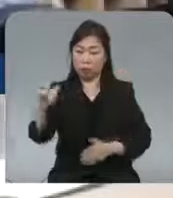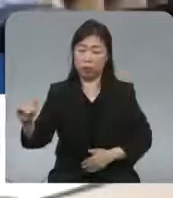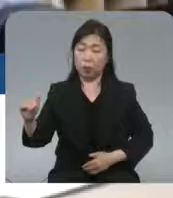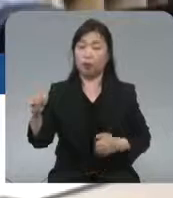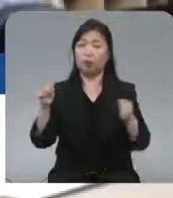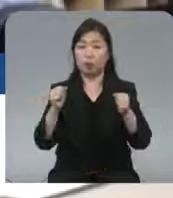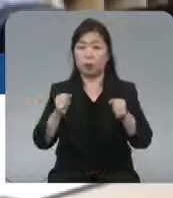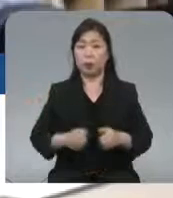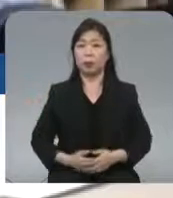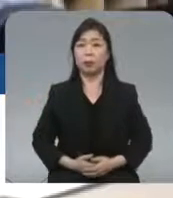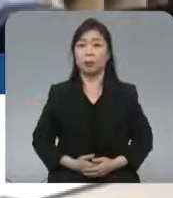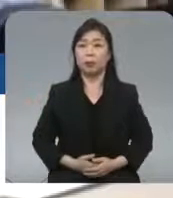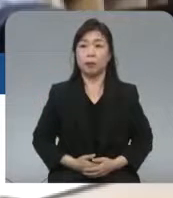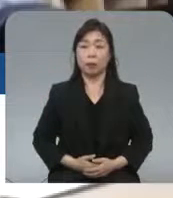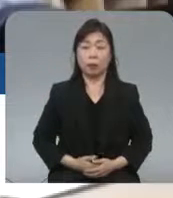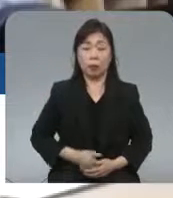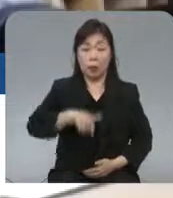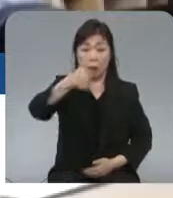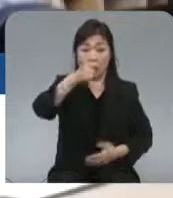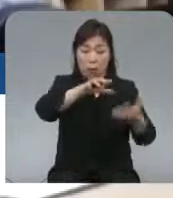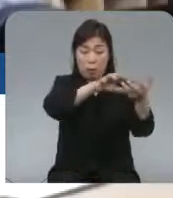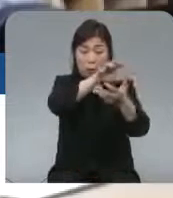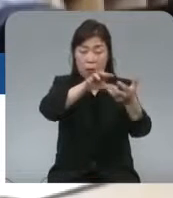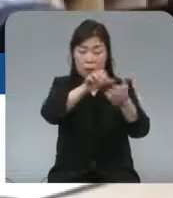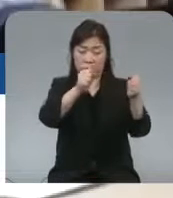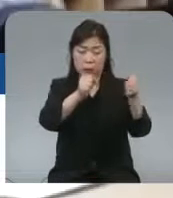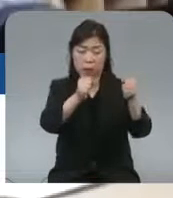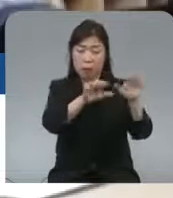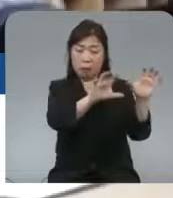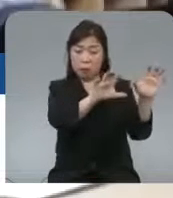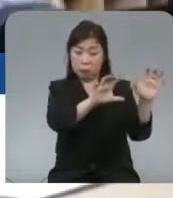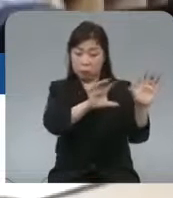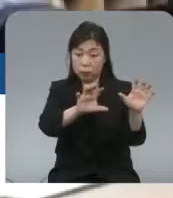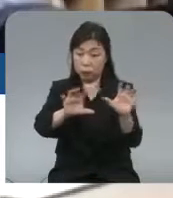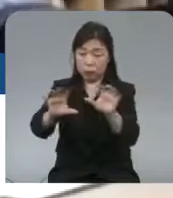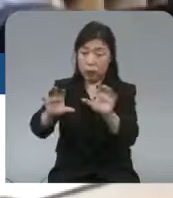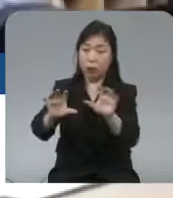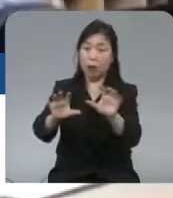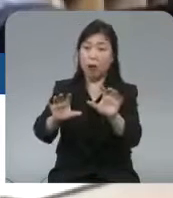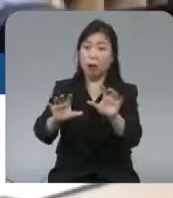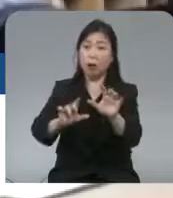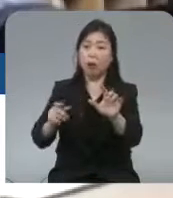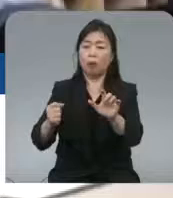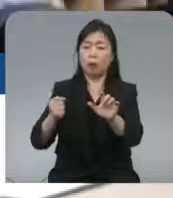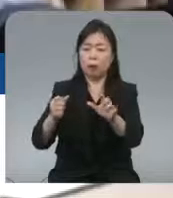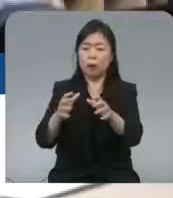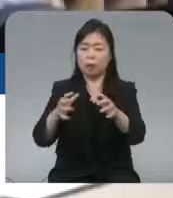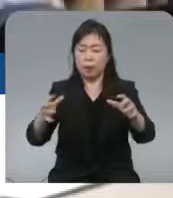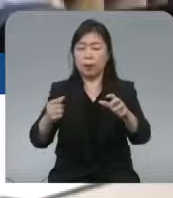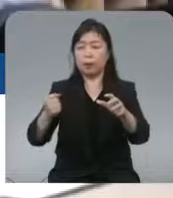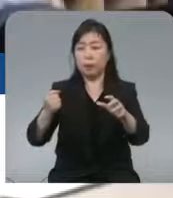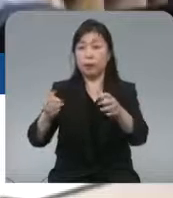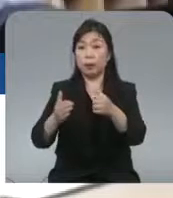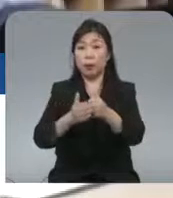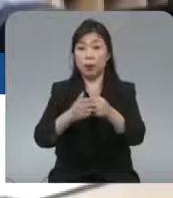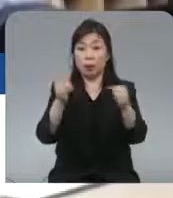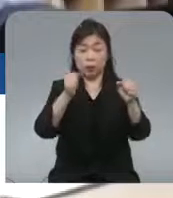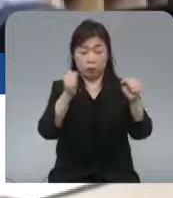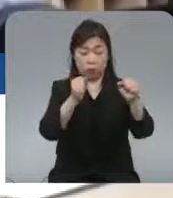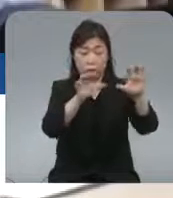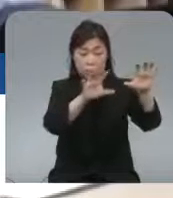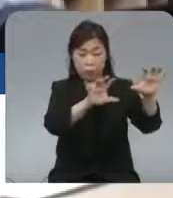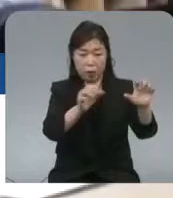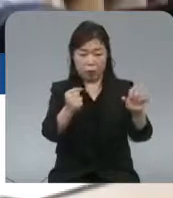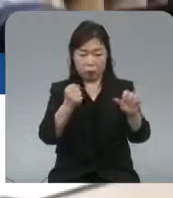central y oriental en la zona próxima al ecuador no en vano la temperatura del océano pacífico ecuatorial descendió hasta